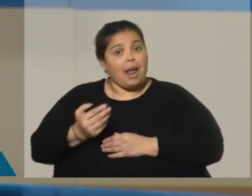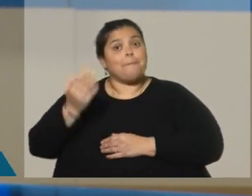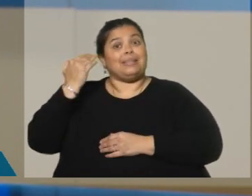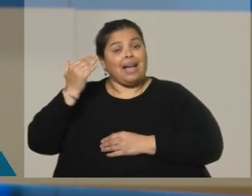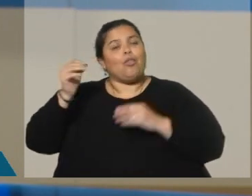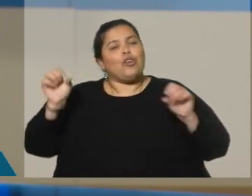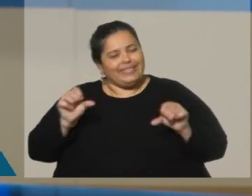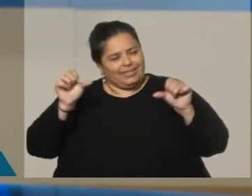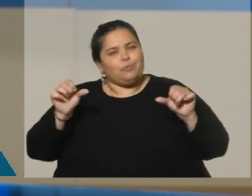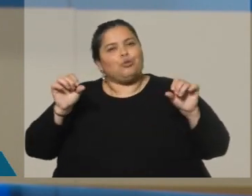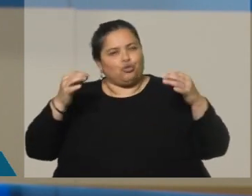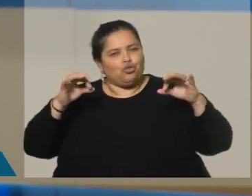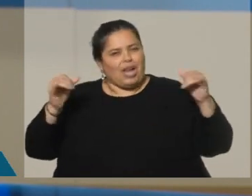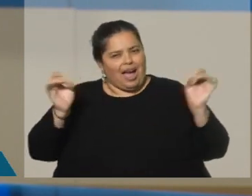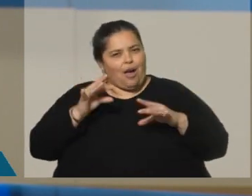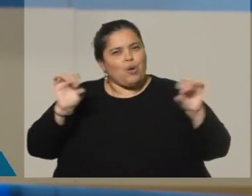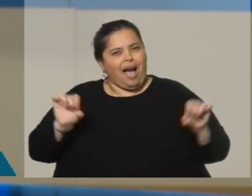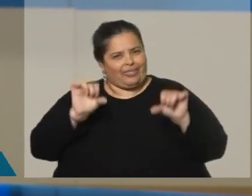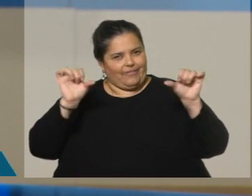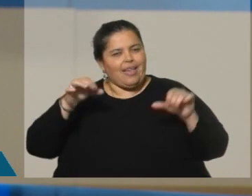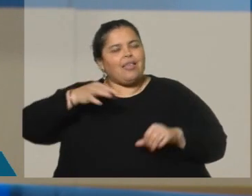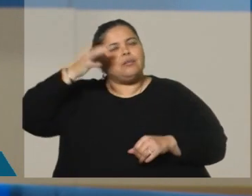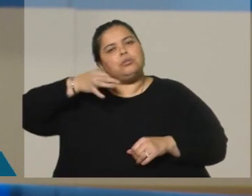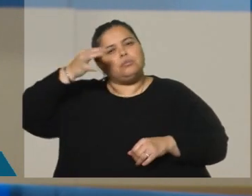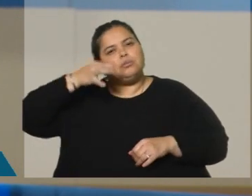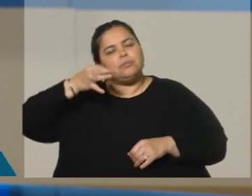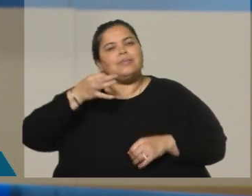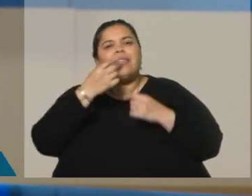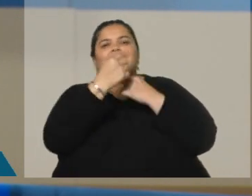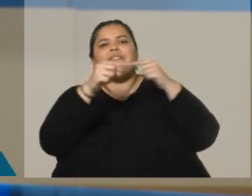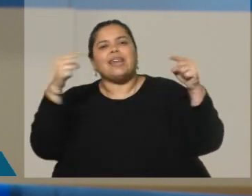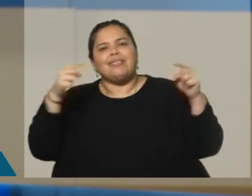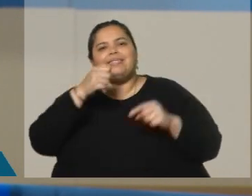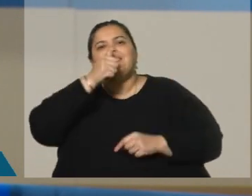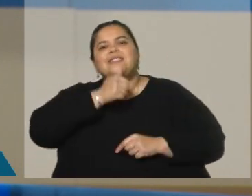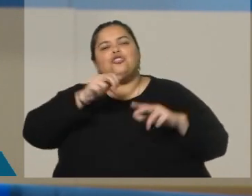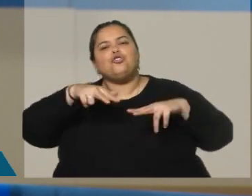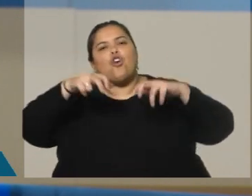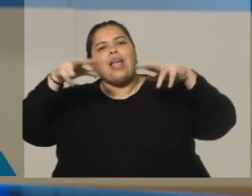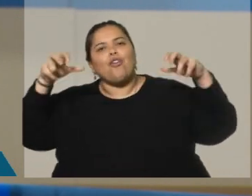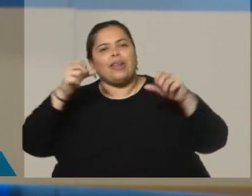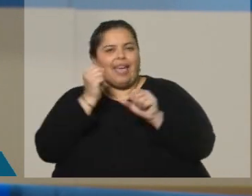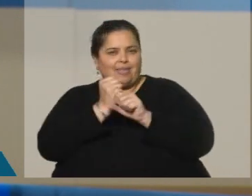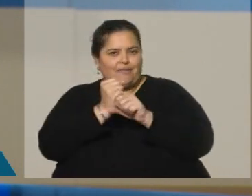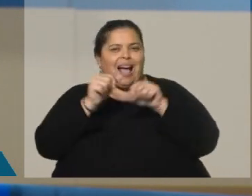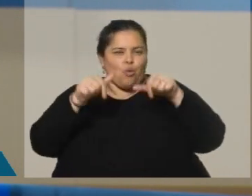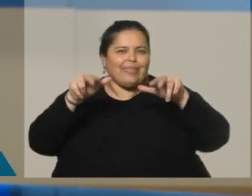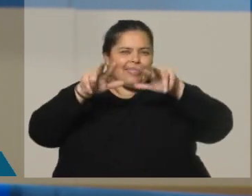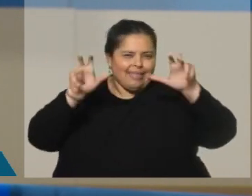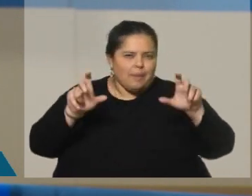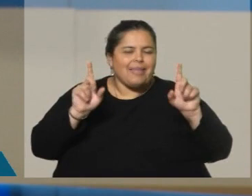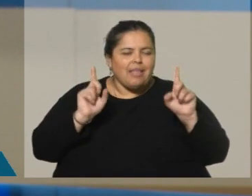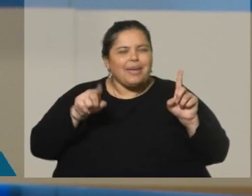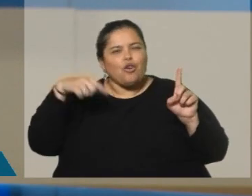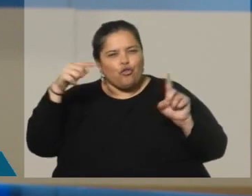coloquio un coloquio que con los historiadores que han trabajado este tema y no solamente historiadores porque